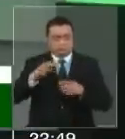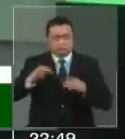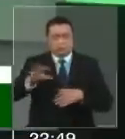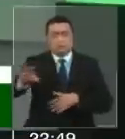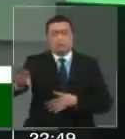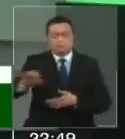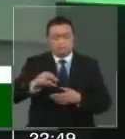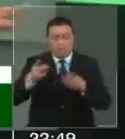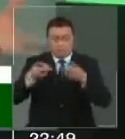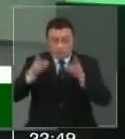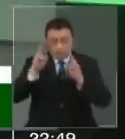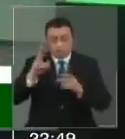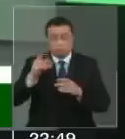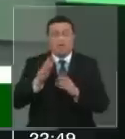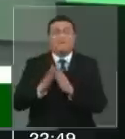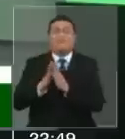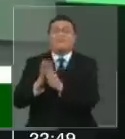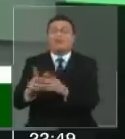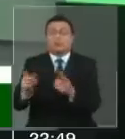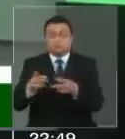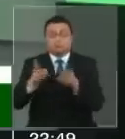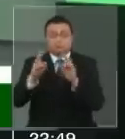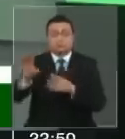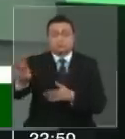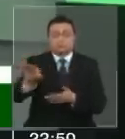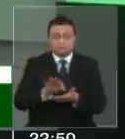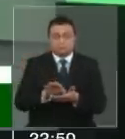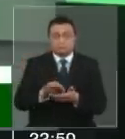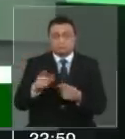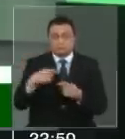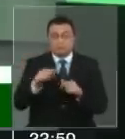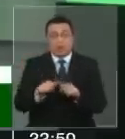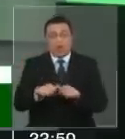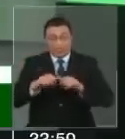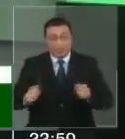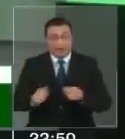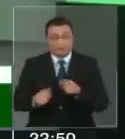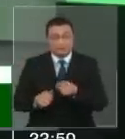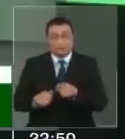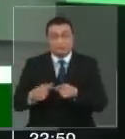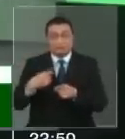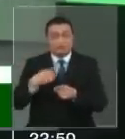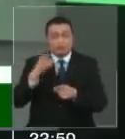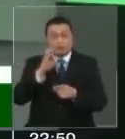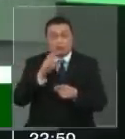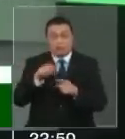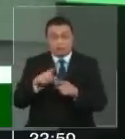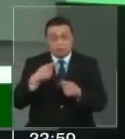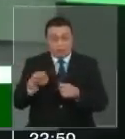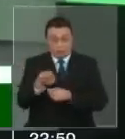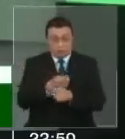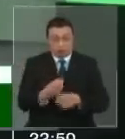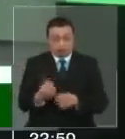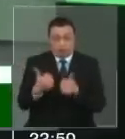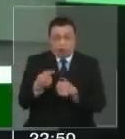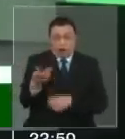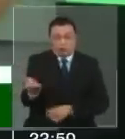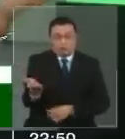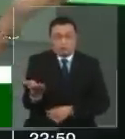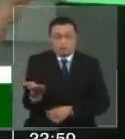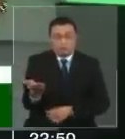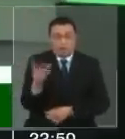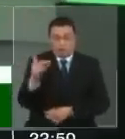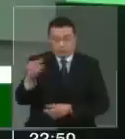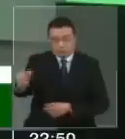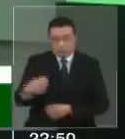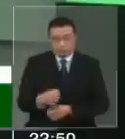del respeto, uh-huh, un derecho, no, uh-huh, como un favor, sí, te dicen, es que además, no es lo que busqué, pero es un excelente negocio para mí. O sea,